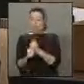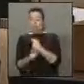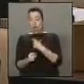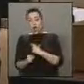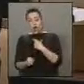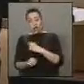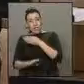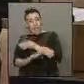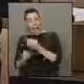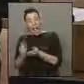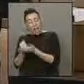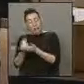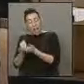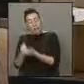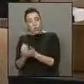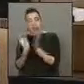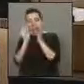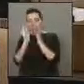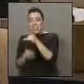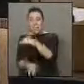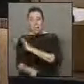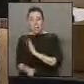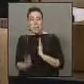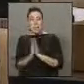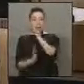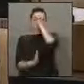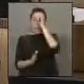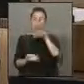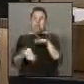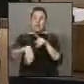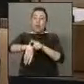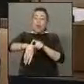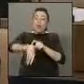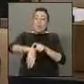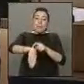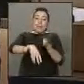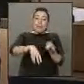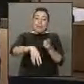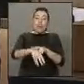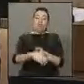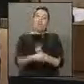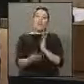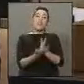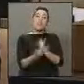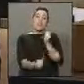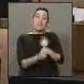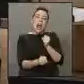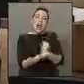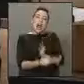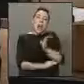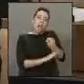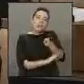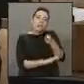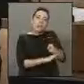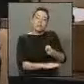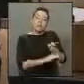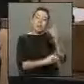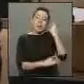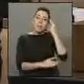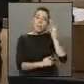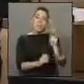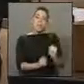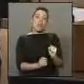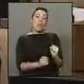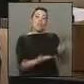y trabajar atendiendo a los miembros de la iglesia de manera conjunta, tienen que hacer frente a trabajos regulares para asistir a